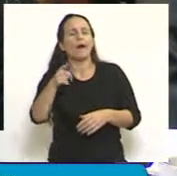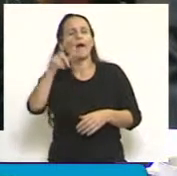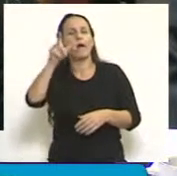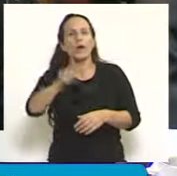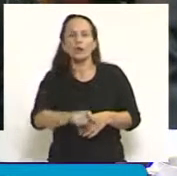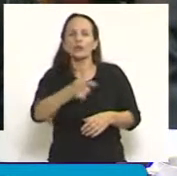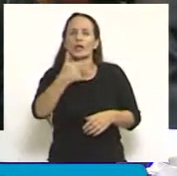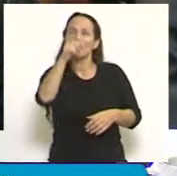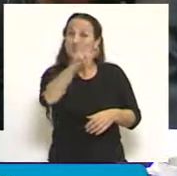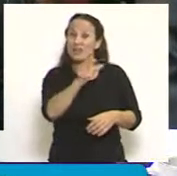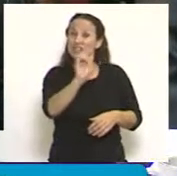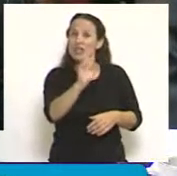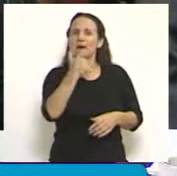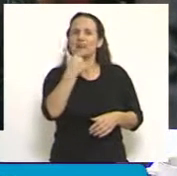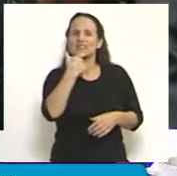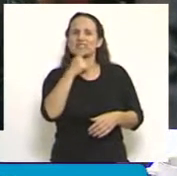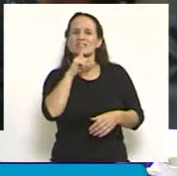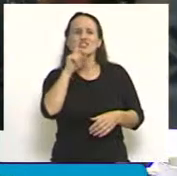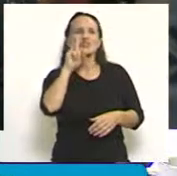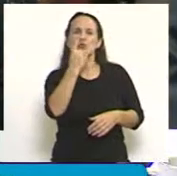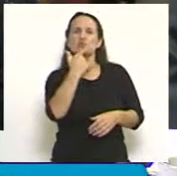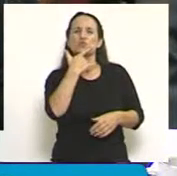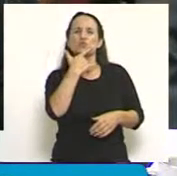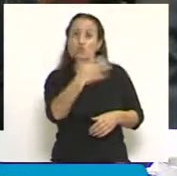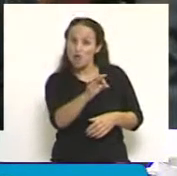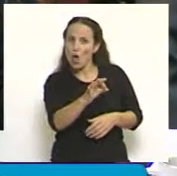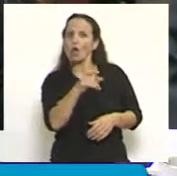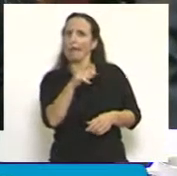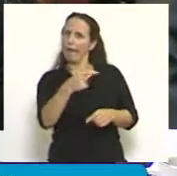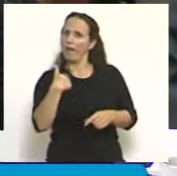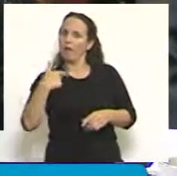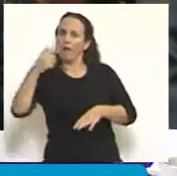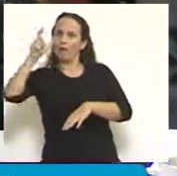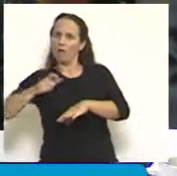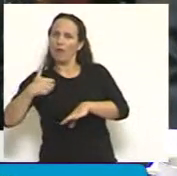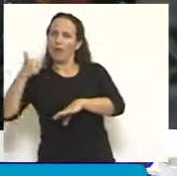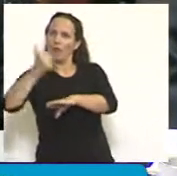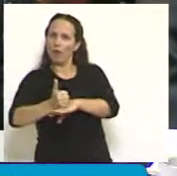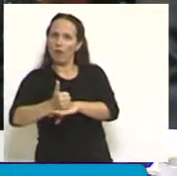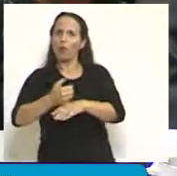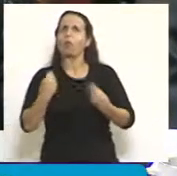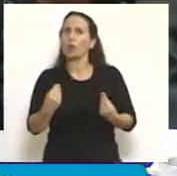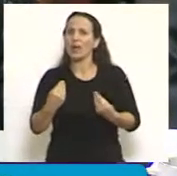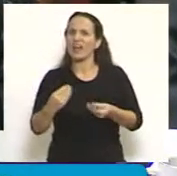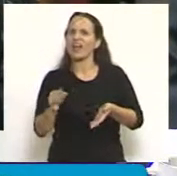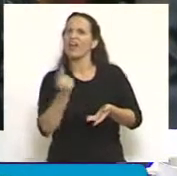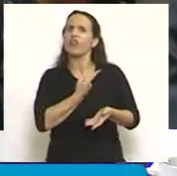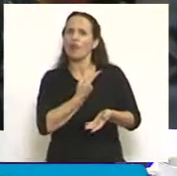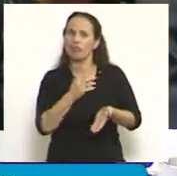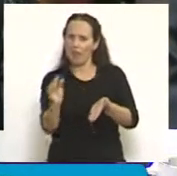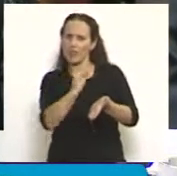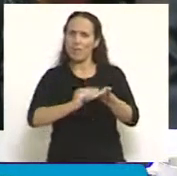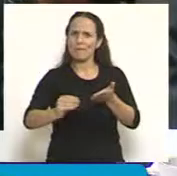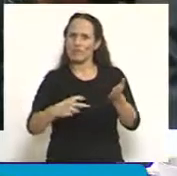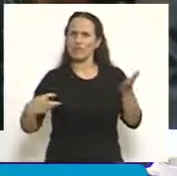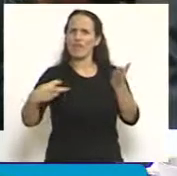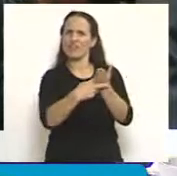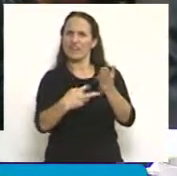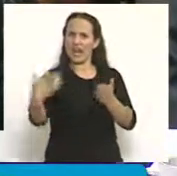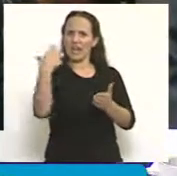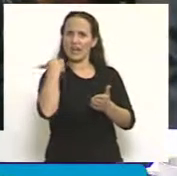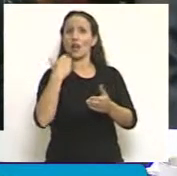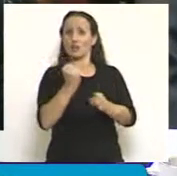por enero de este año fuimos conmocionados por la